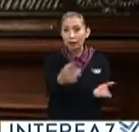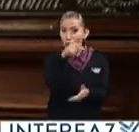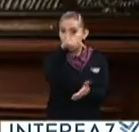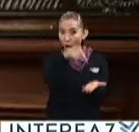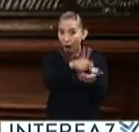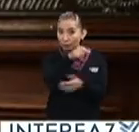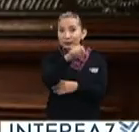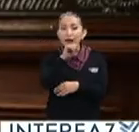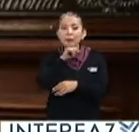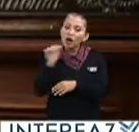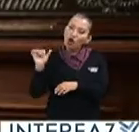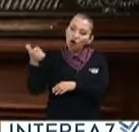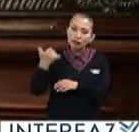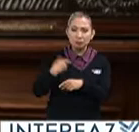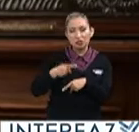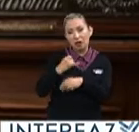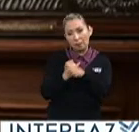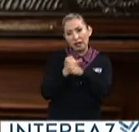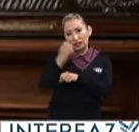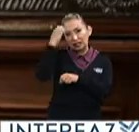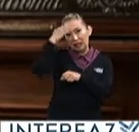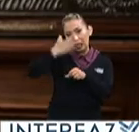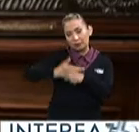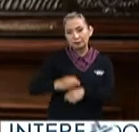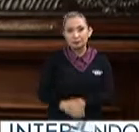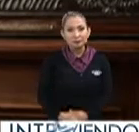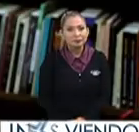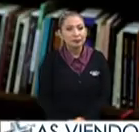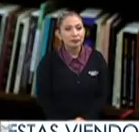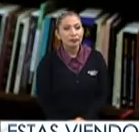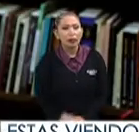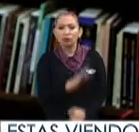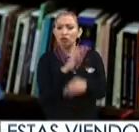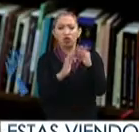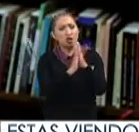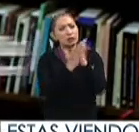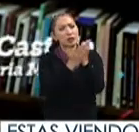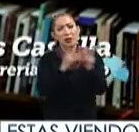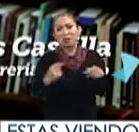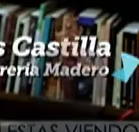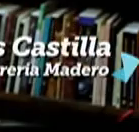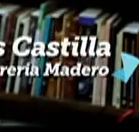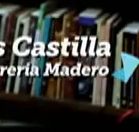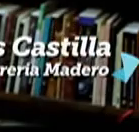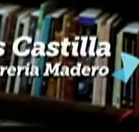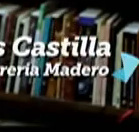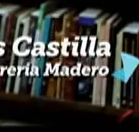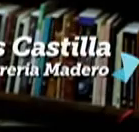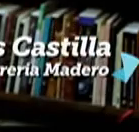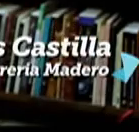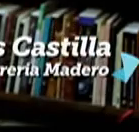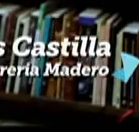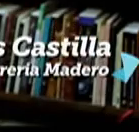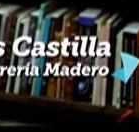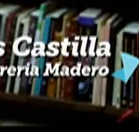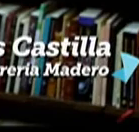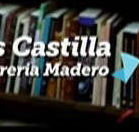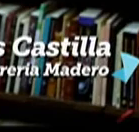También la han consultado investigadores extranjeros. Como todas las librerías, somos